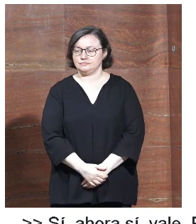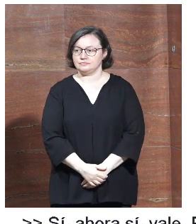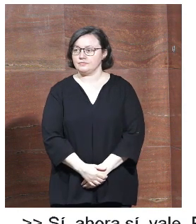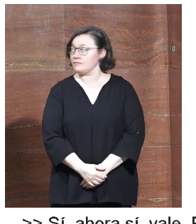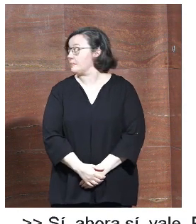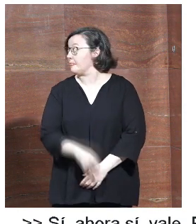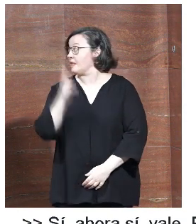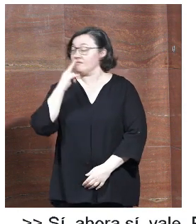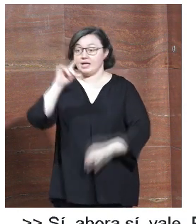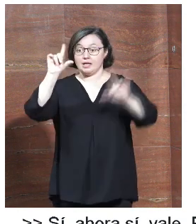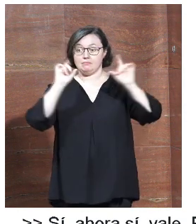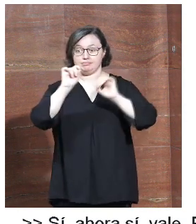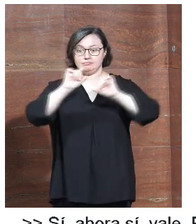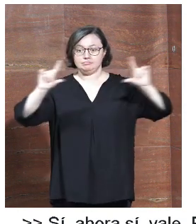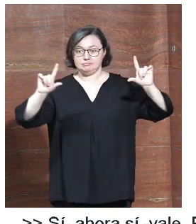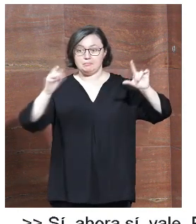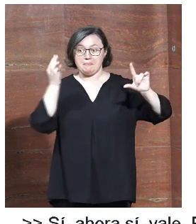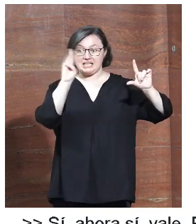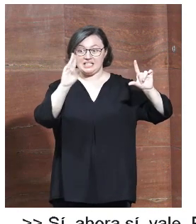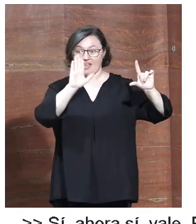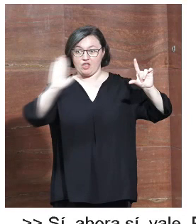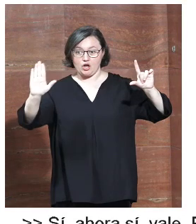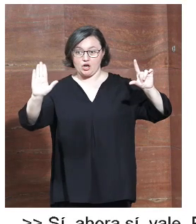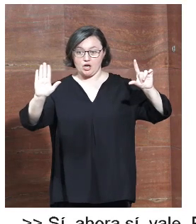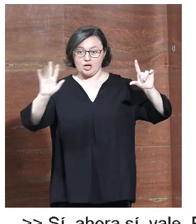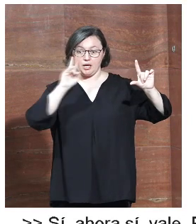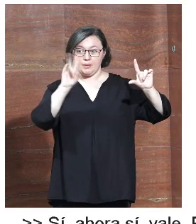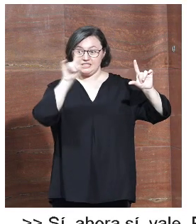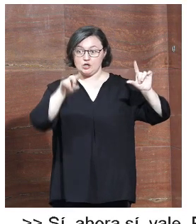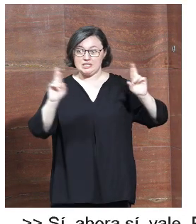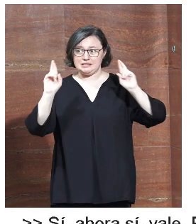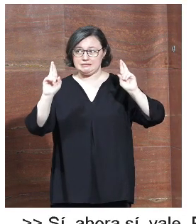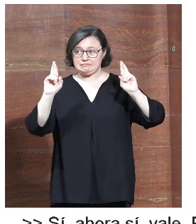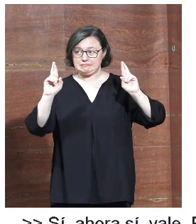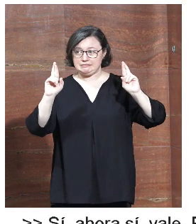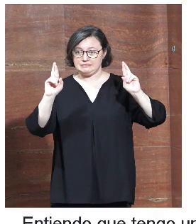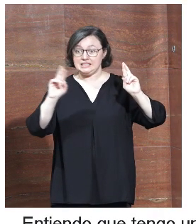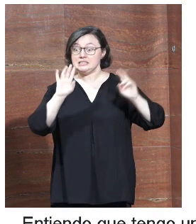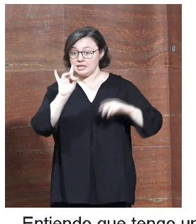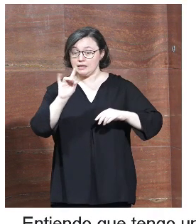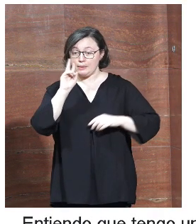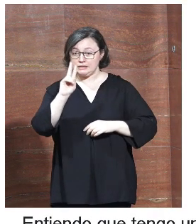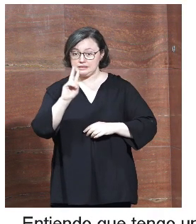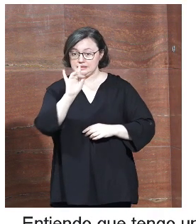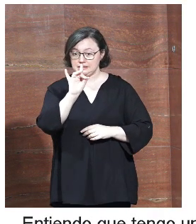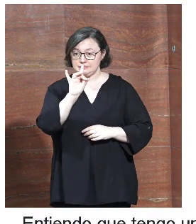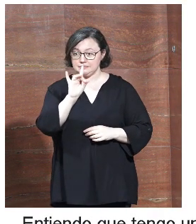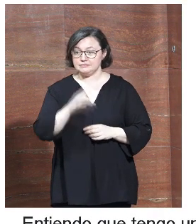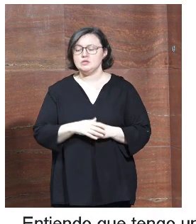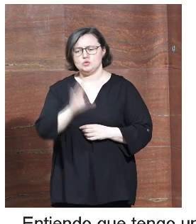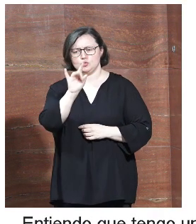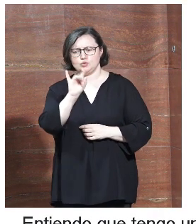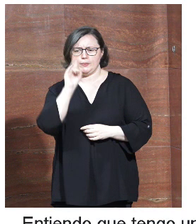¿Estáis viendo la presentación? Espero que sí. Sí.